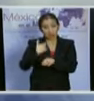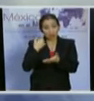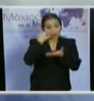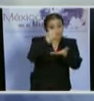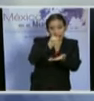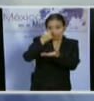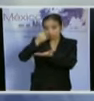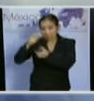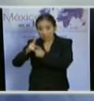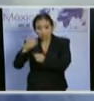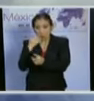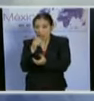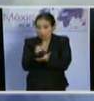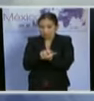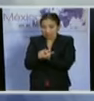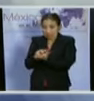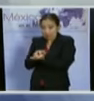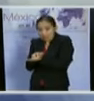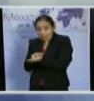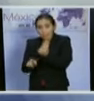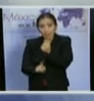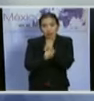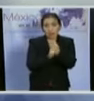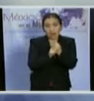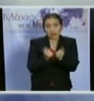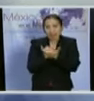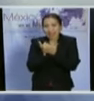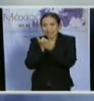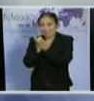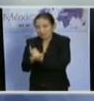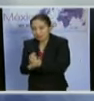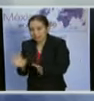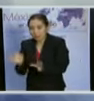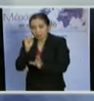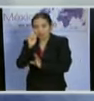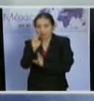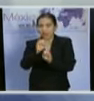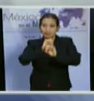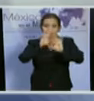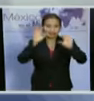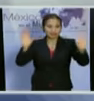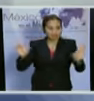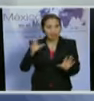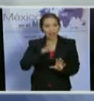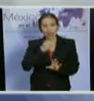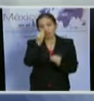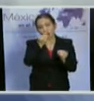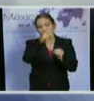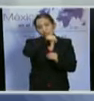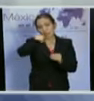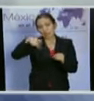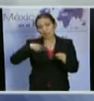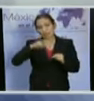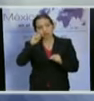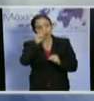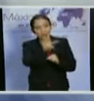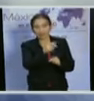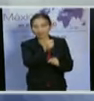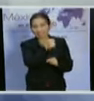financiación del desarrollo. La crisis de la ayuda oficial al desarrollo es una evidencia. De hecho, hay muchas personas que lo dan ya como